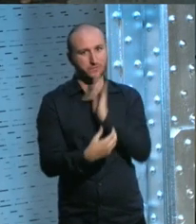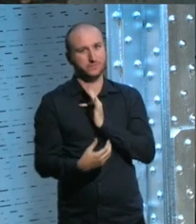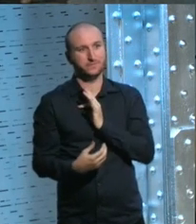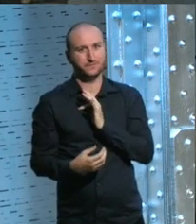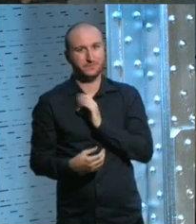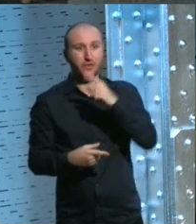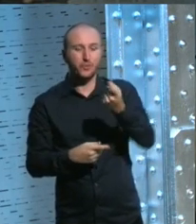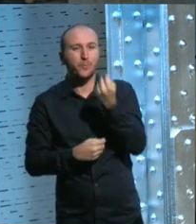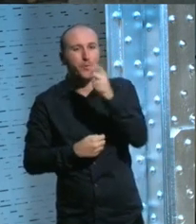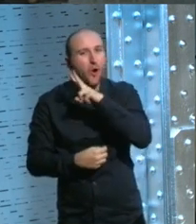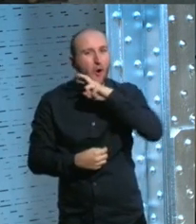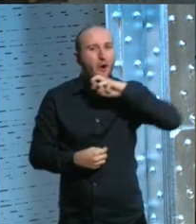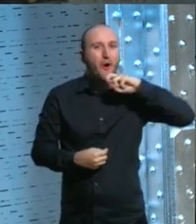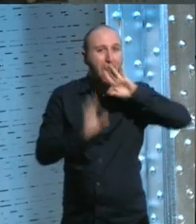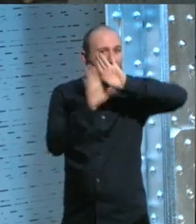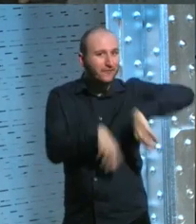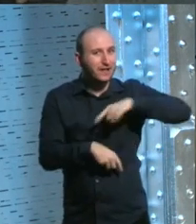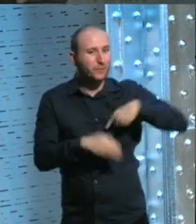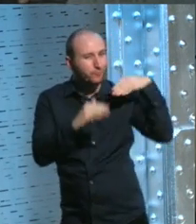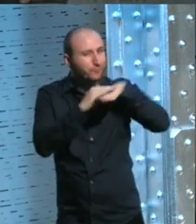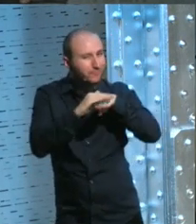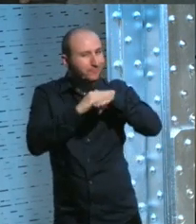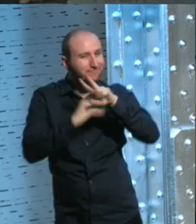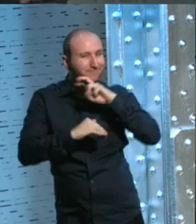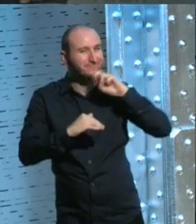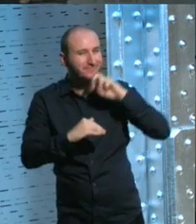ido reservando lo mejor para el final. ¿Cuáles